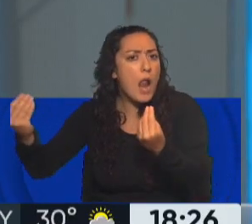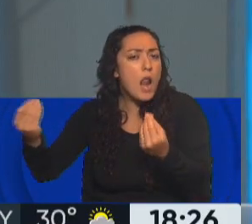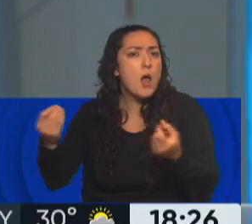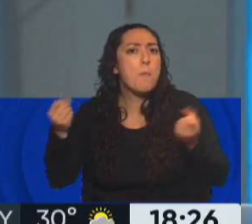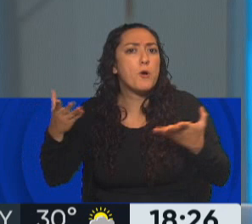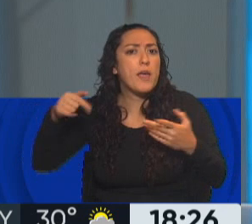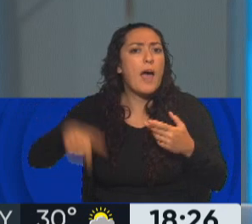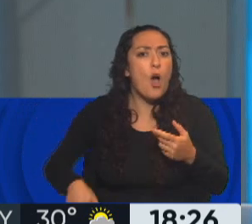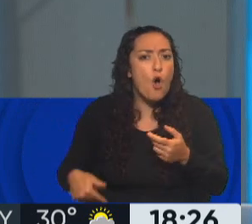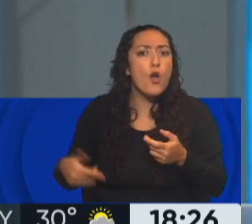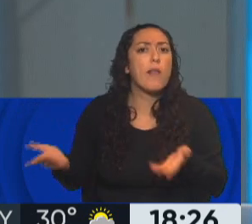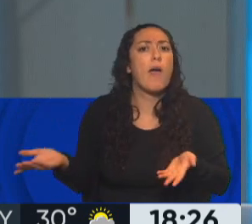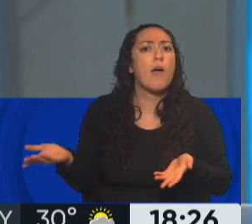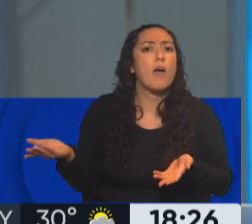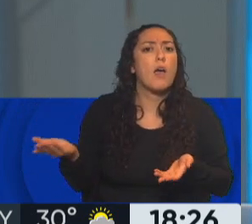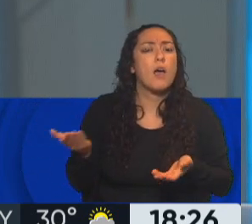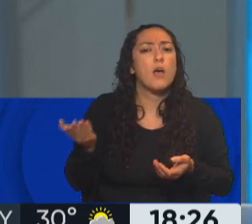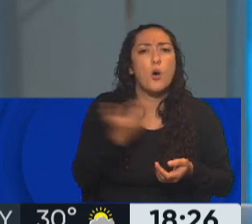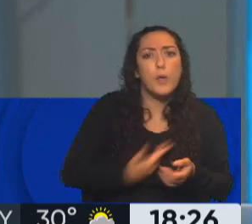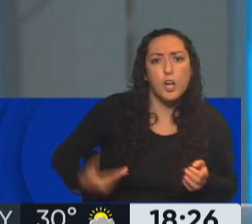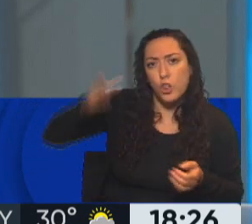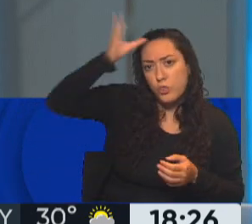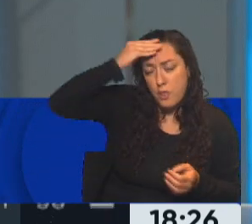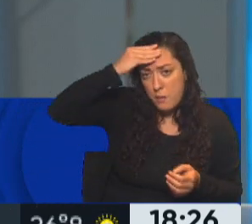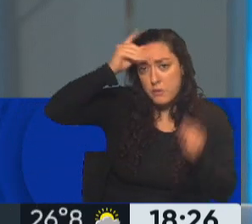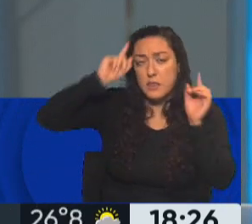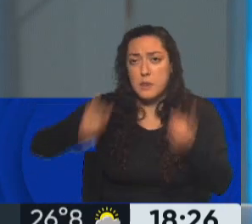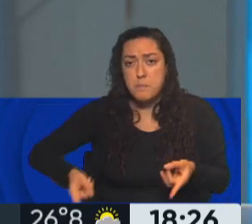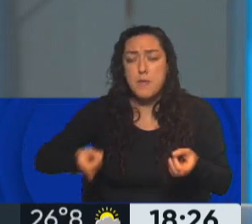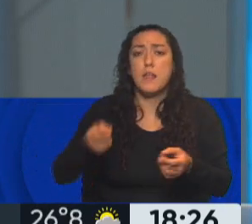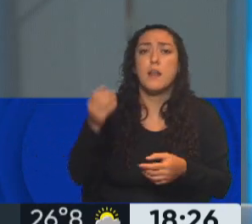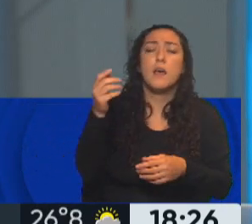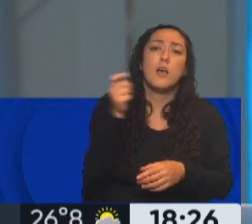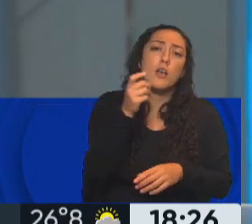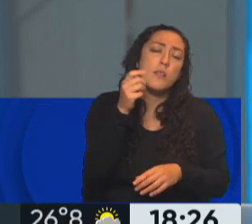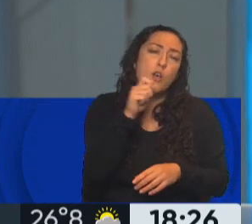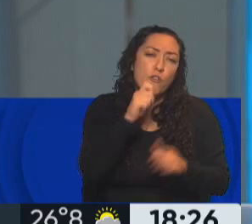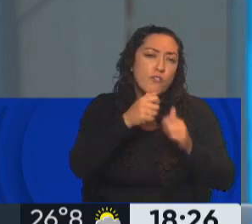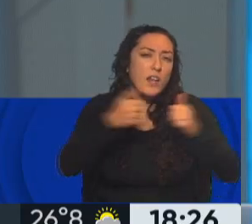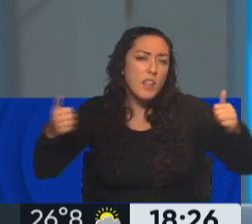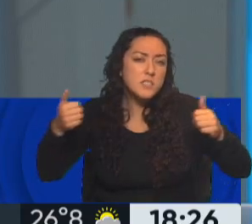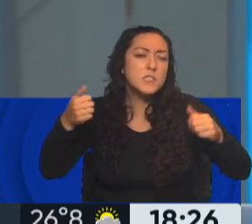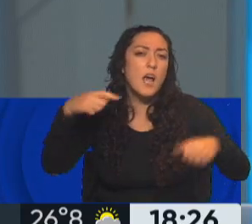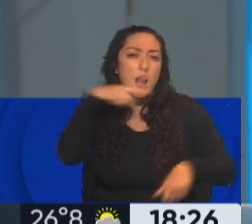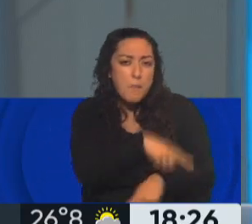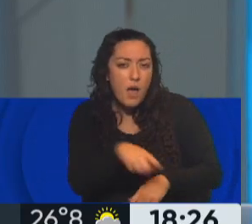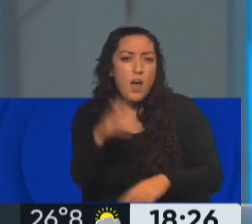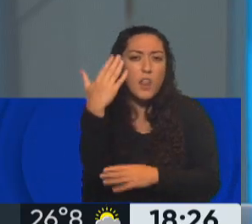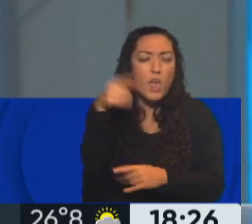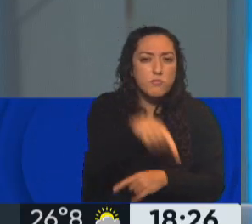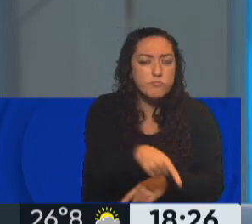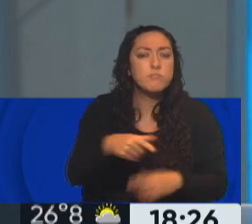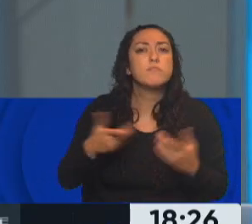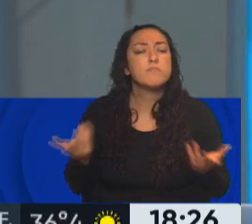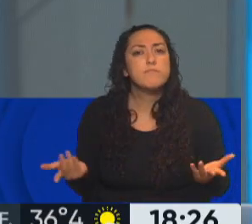con la administración o con la llegada de Trump, también lo que se vio en la conferencia en Alemania, ¿no? Que parecía estar por ahí un poco sin entender bien